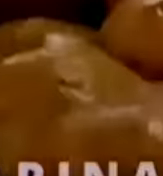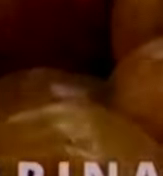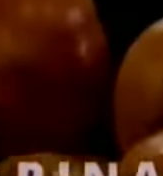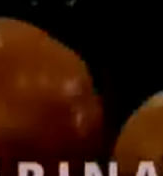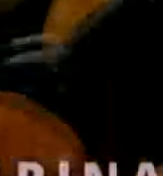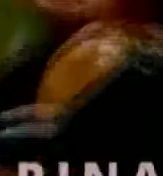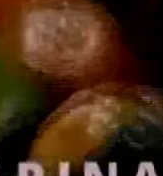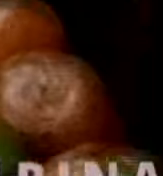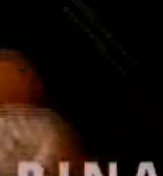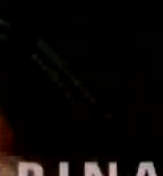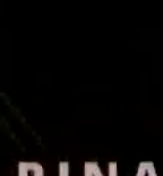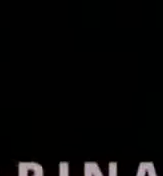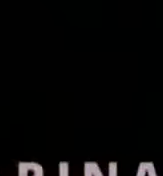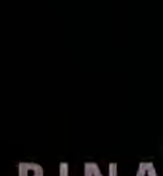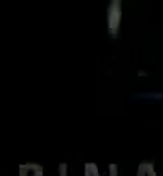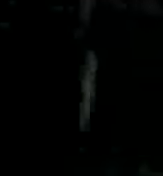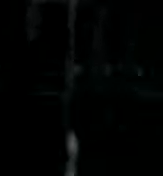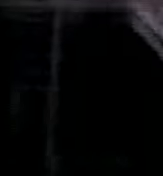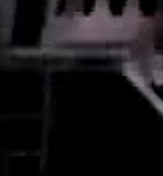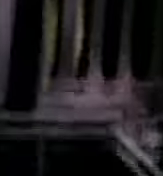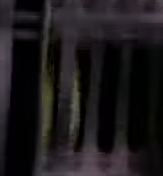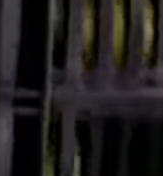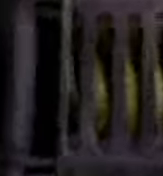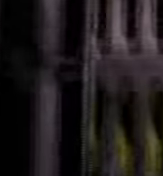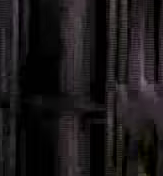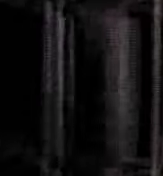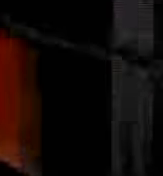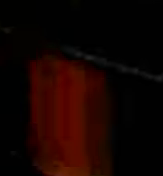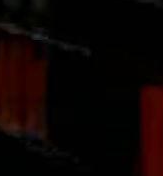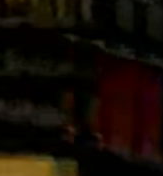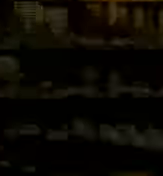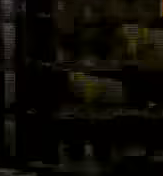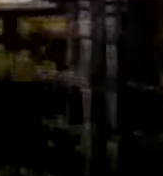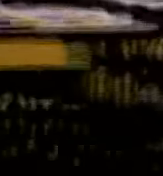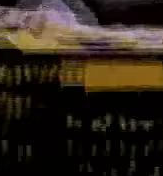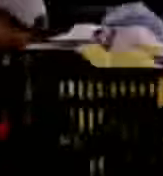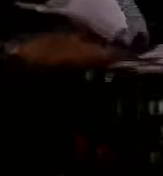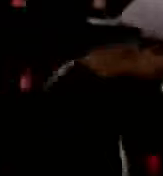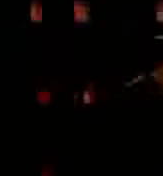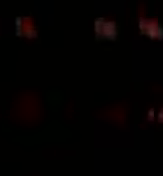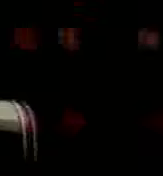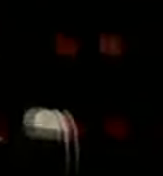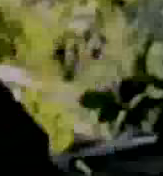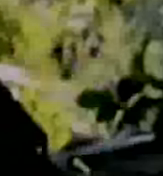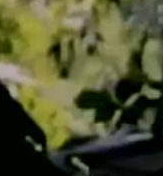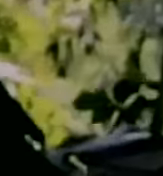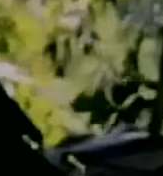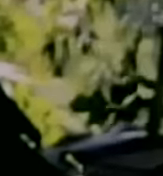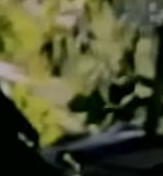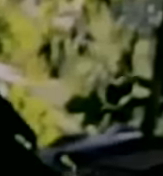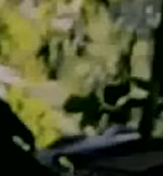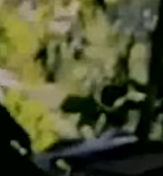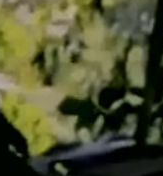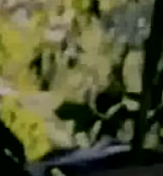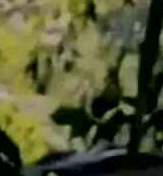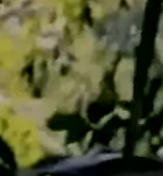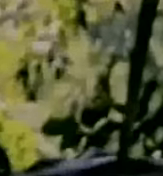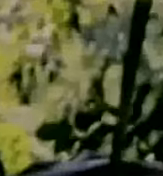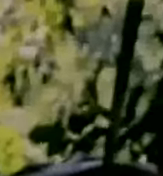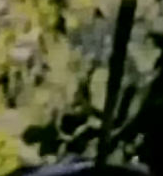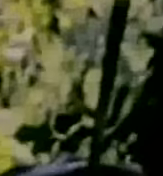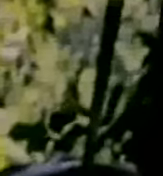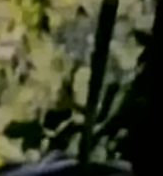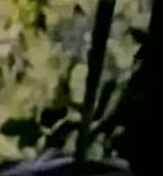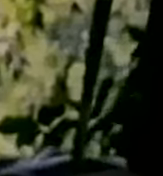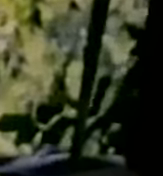comuna netamente agrícola. Nosotros somos 17 consejos comunales. Nos alegra todo el tema de la consulta porque la consulta vino a resolver un